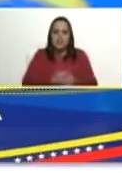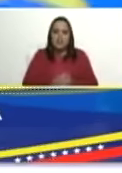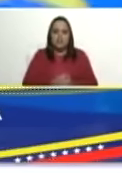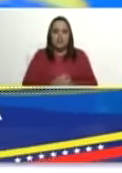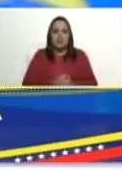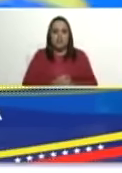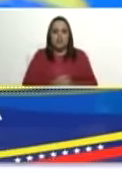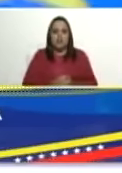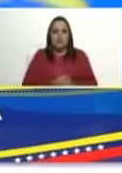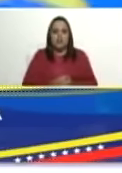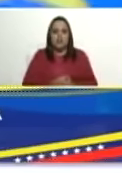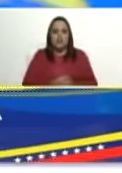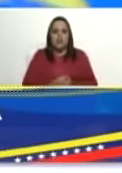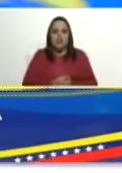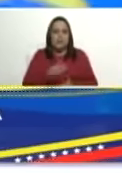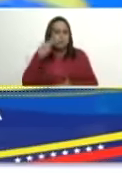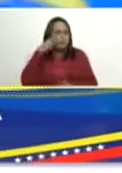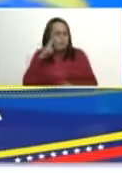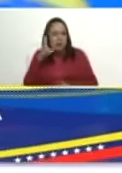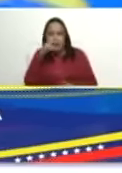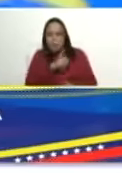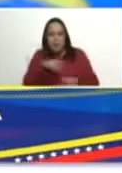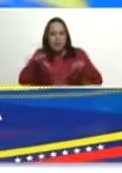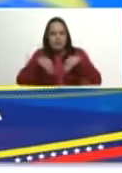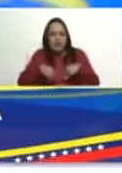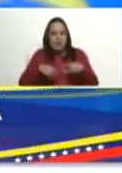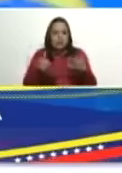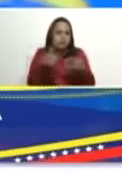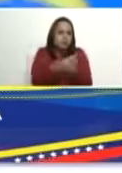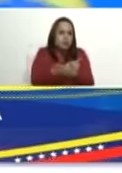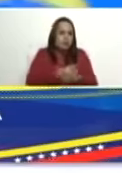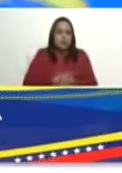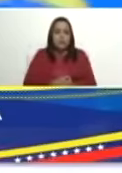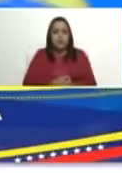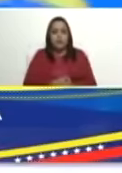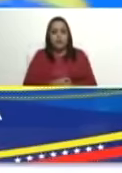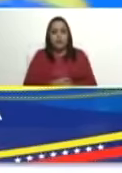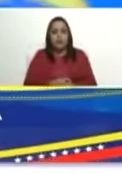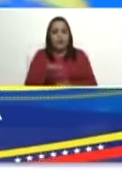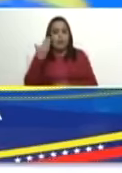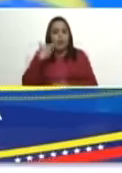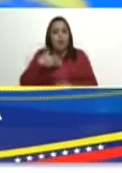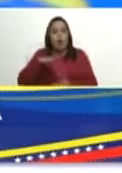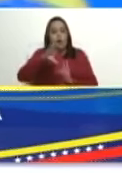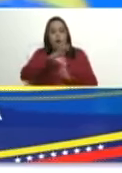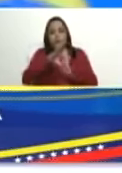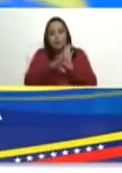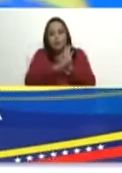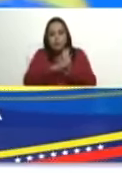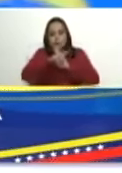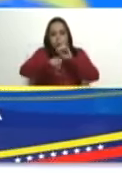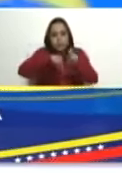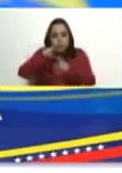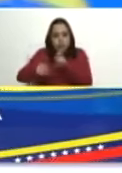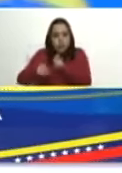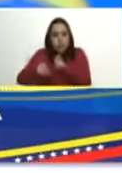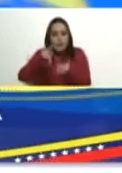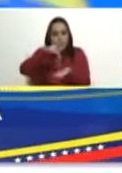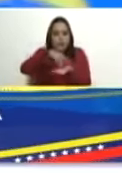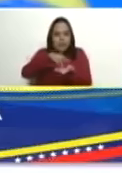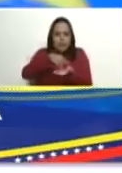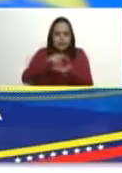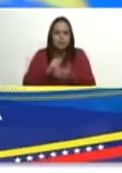arbitrales viciados de nulidad. En aquella constituyente en la que estuvo no